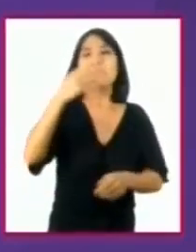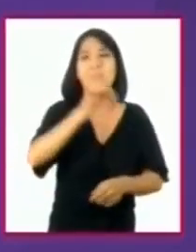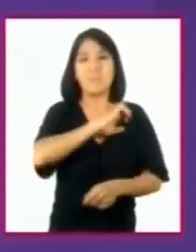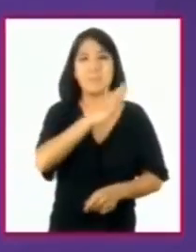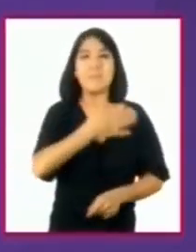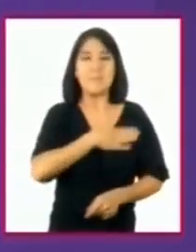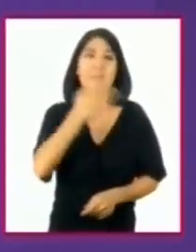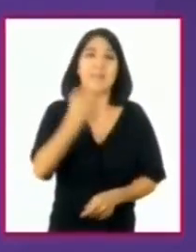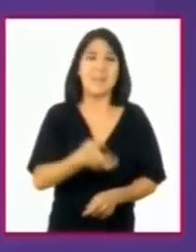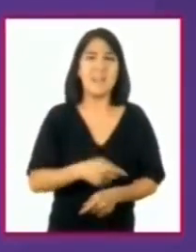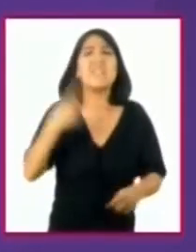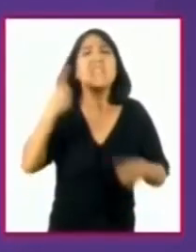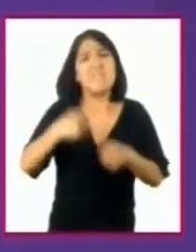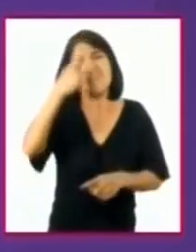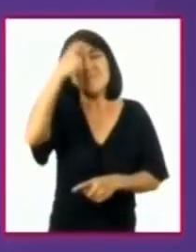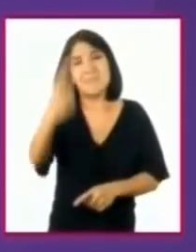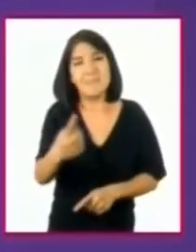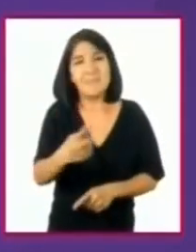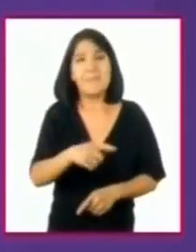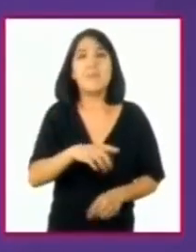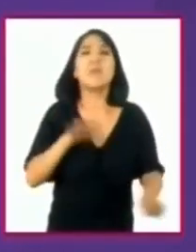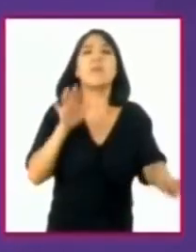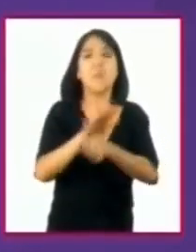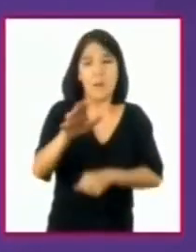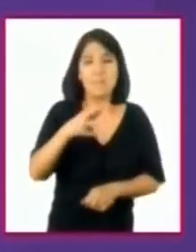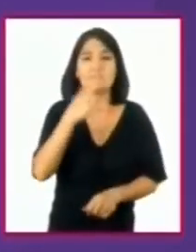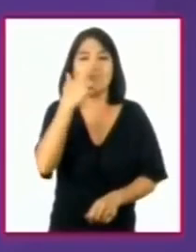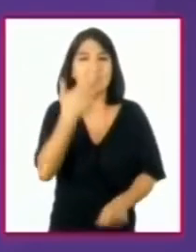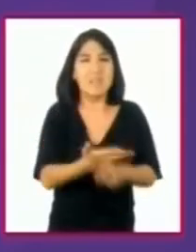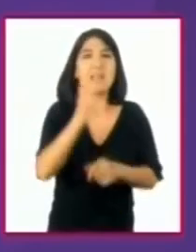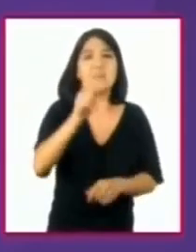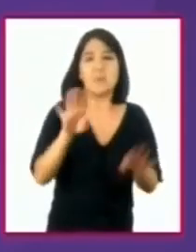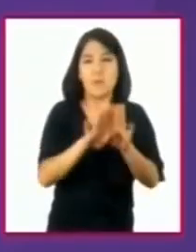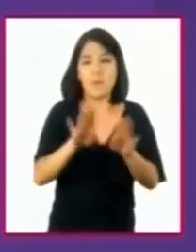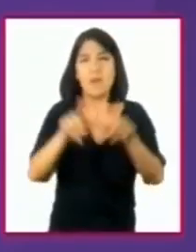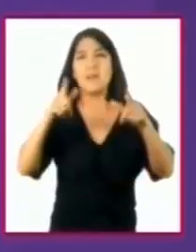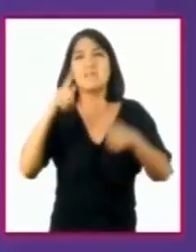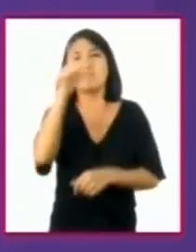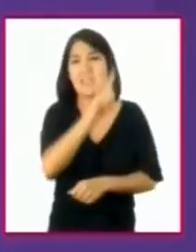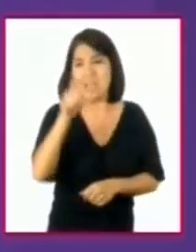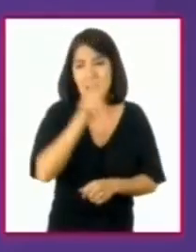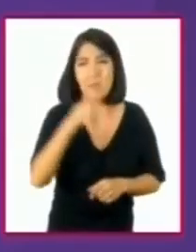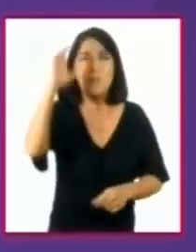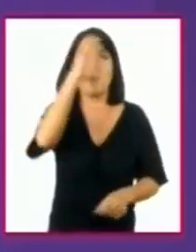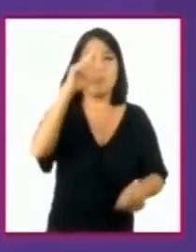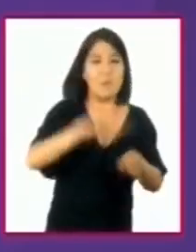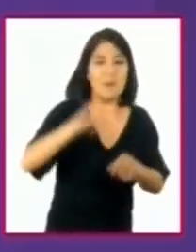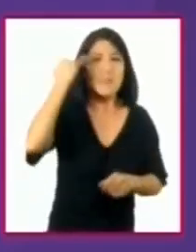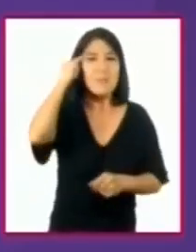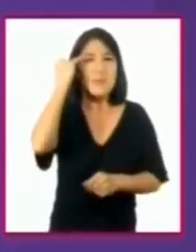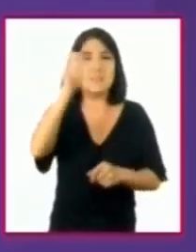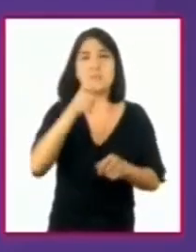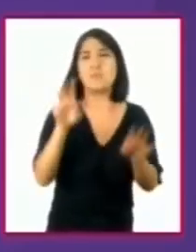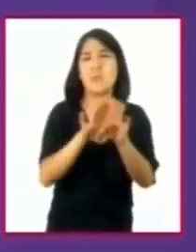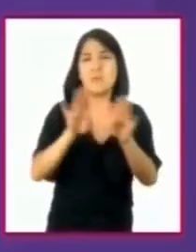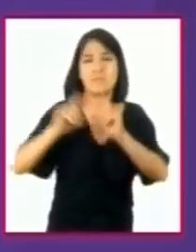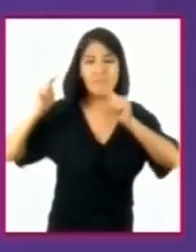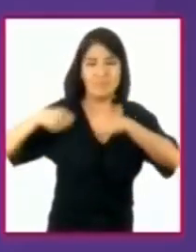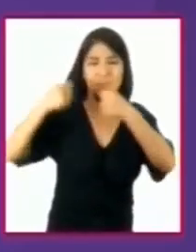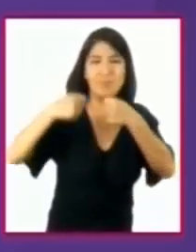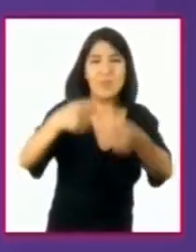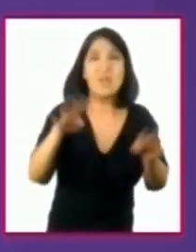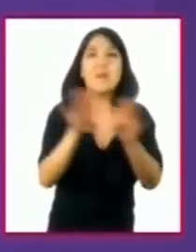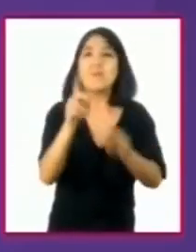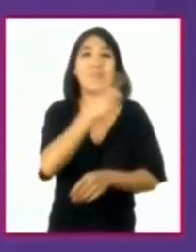¿Quiénes los hicieron? Los encargados de fijar lenguas y culturas indígenas por medio de su sistema tradicional tenían